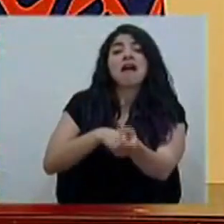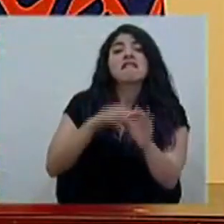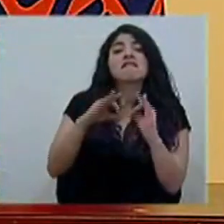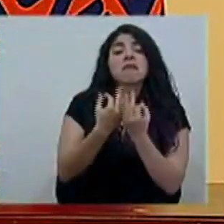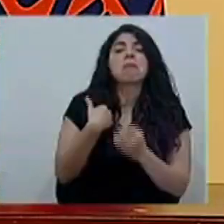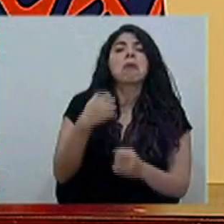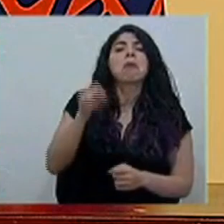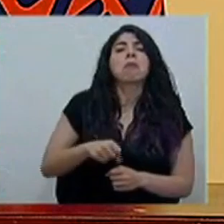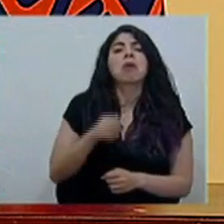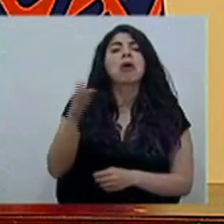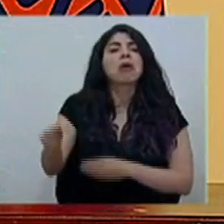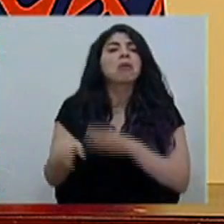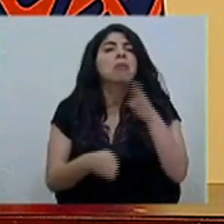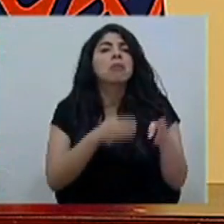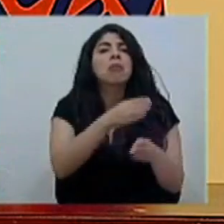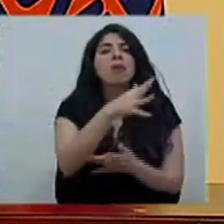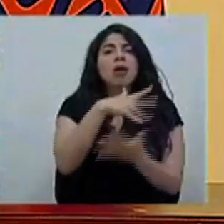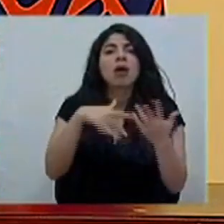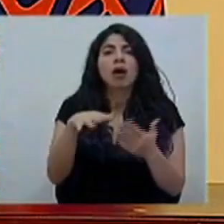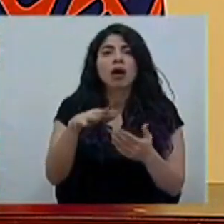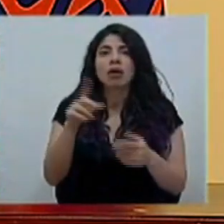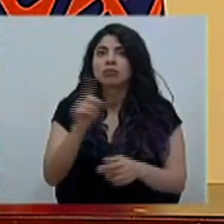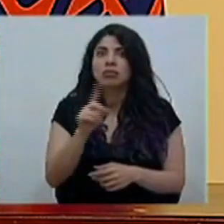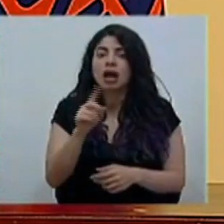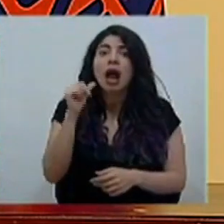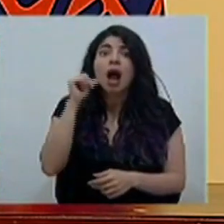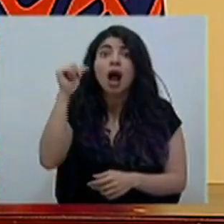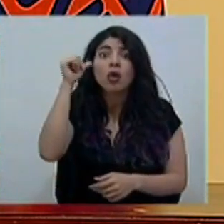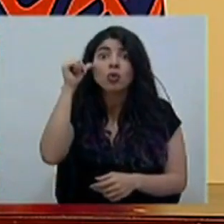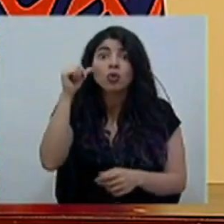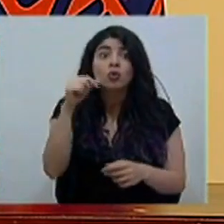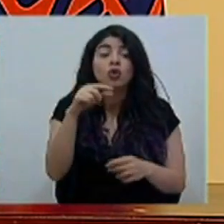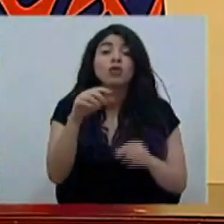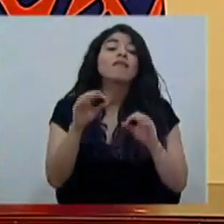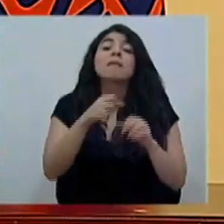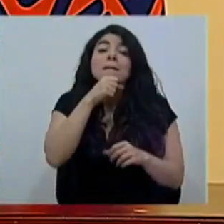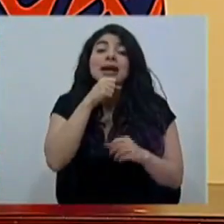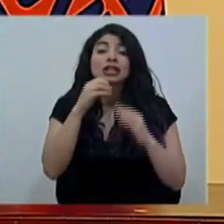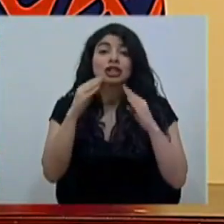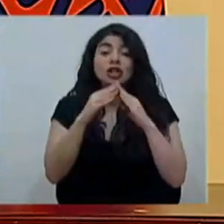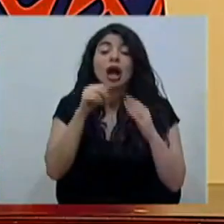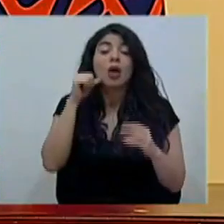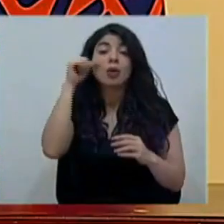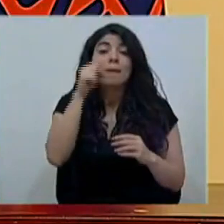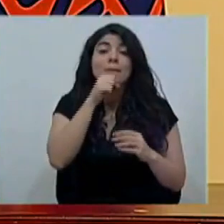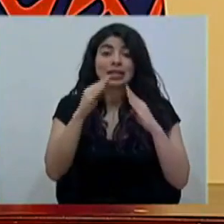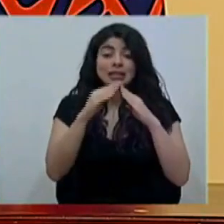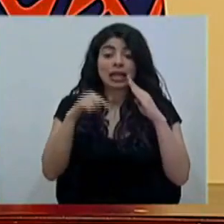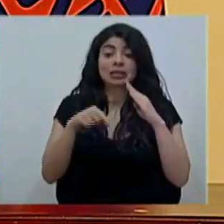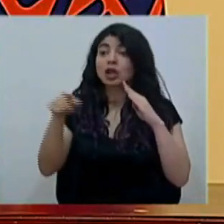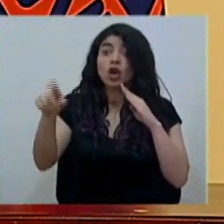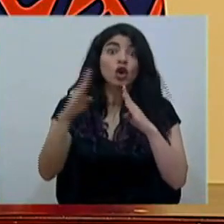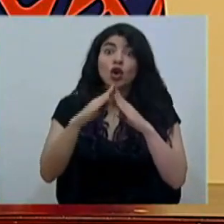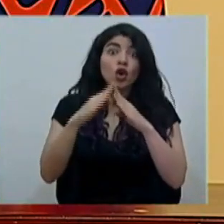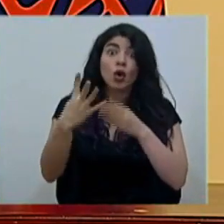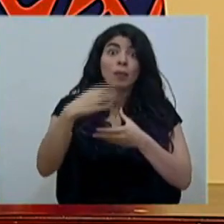Entonces, todos aquellos familiares de los adultos mayores que no viven en la casa con el adulto mayor, llamamos